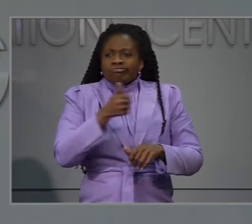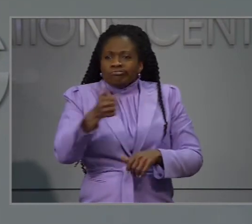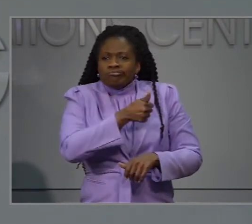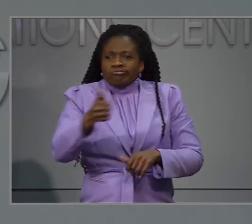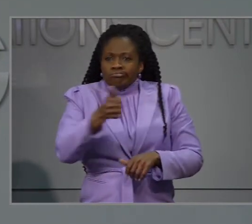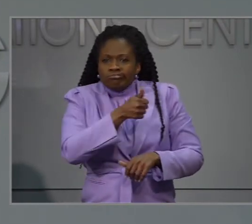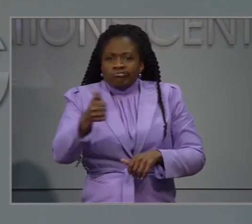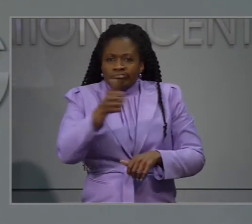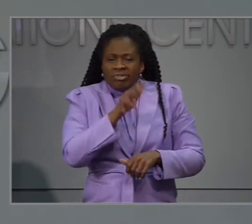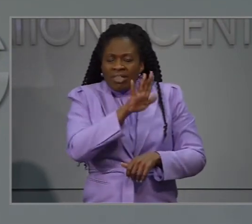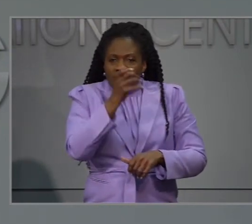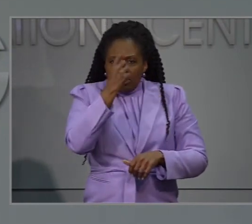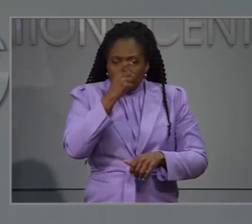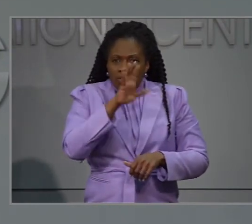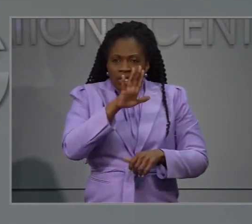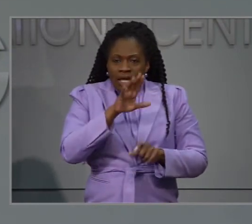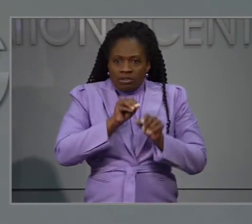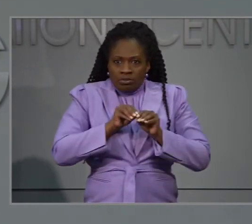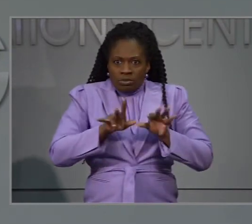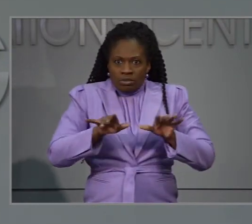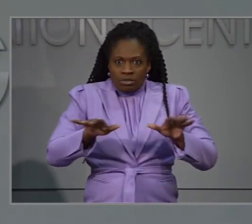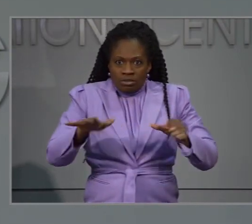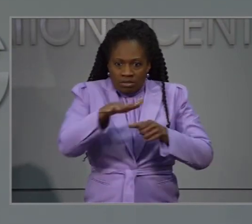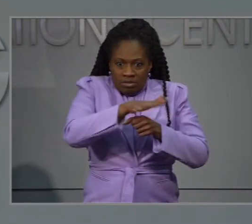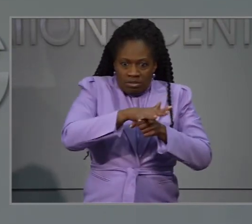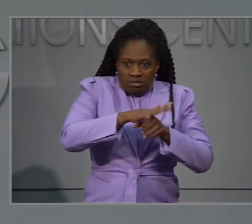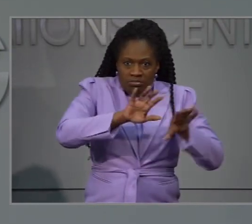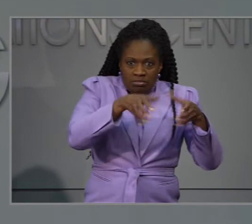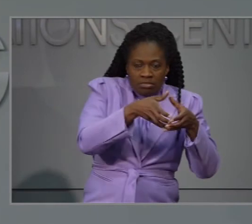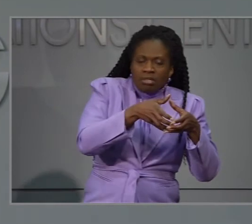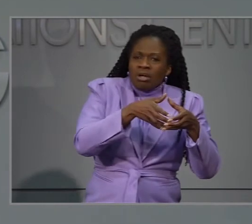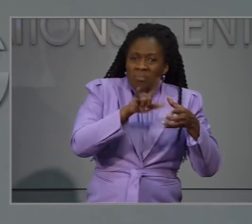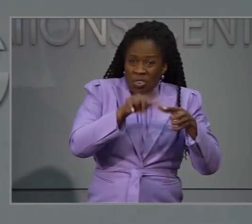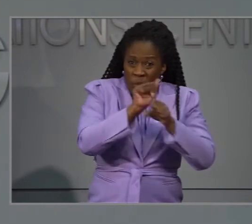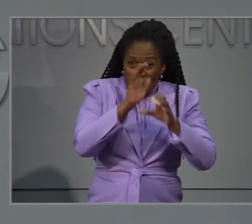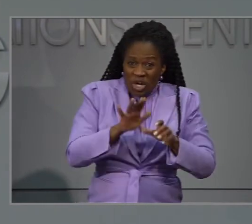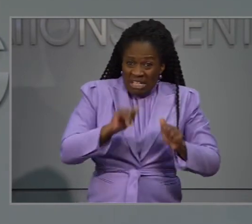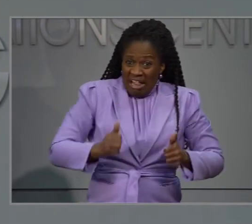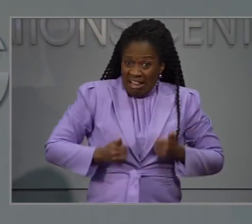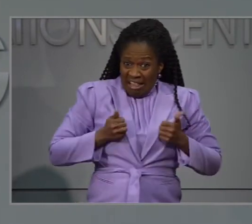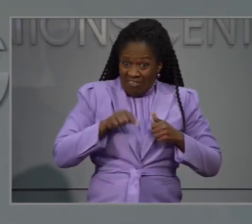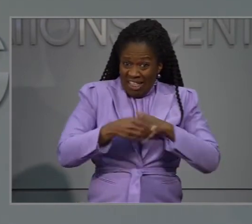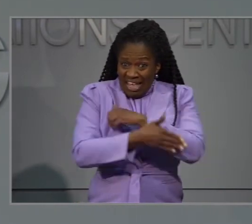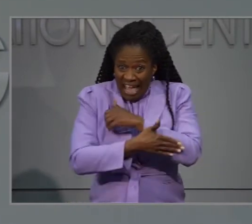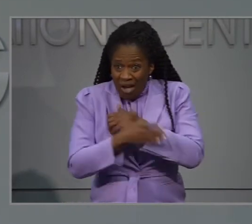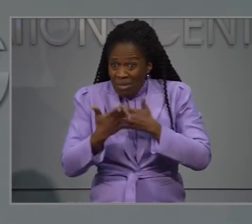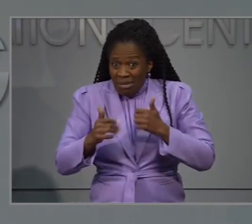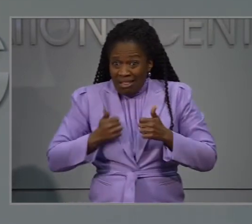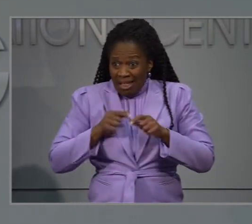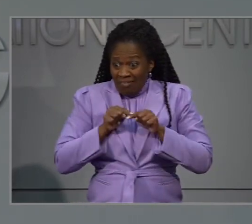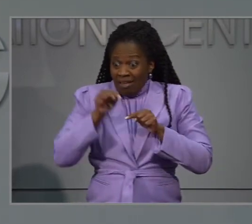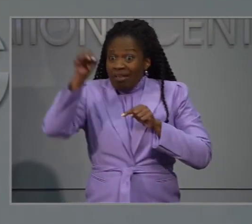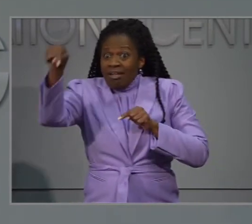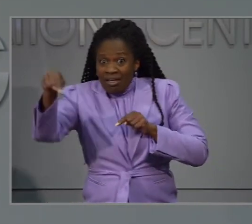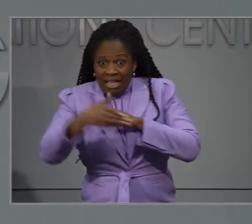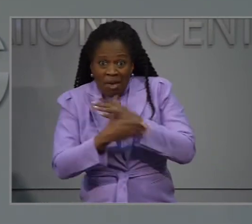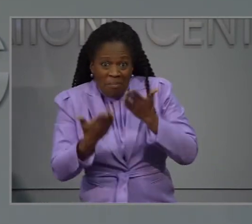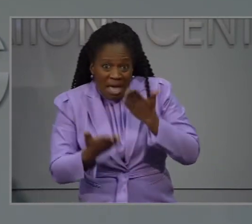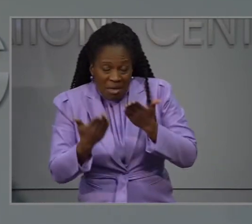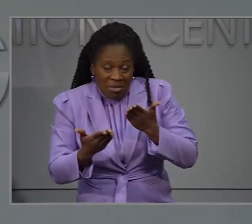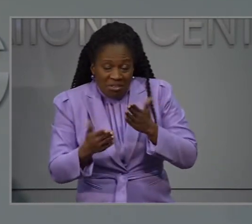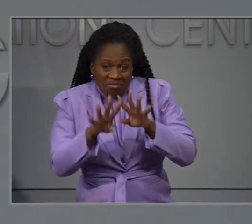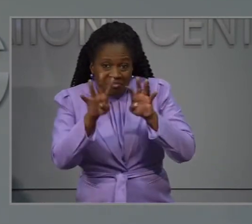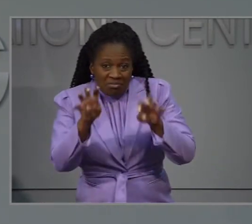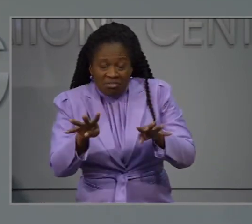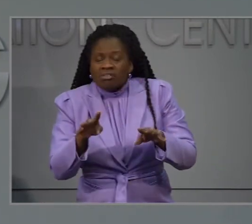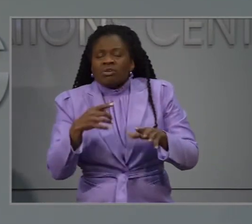los que entran y salen por lo que hay que comprender la transmisión de videos en una comunidad pero esas personas pueden vivir en ese condado